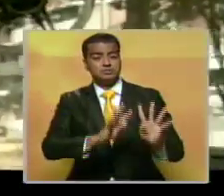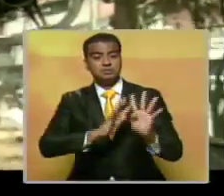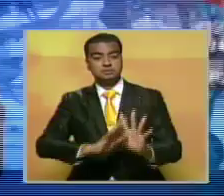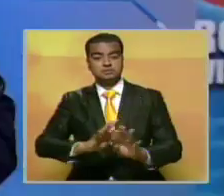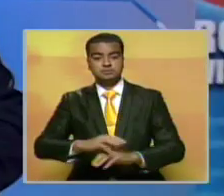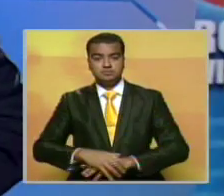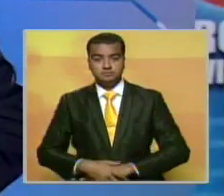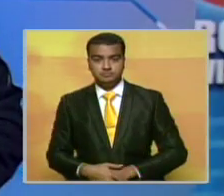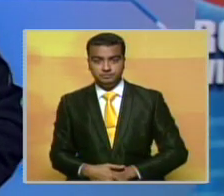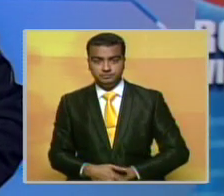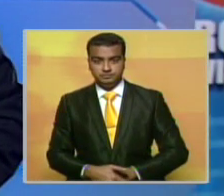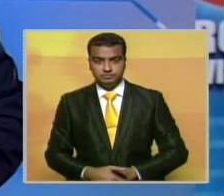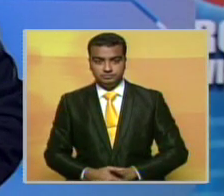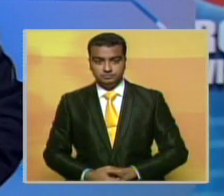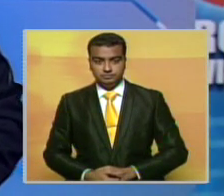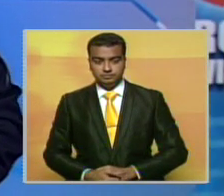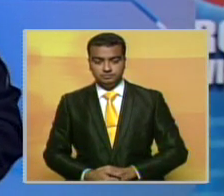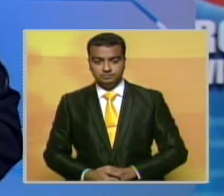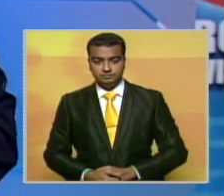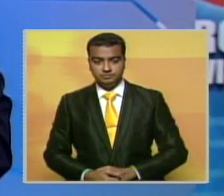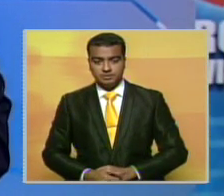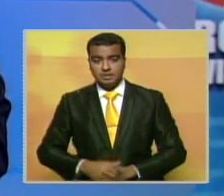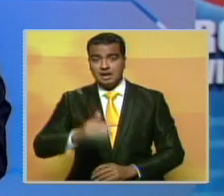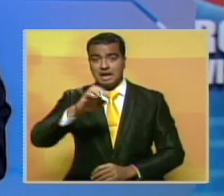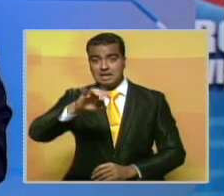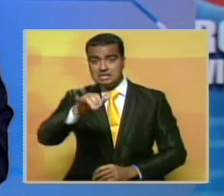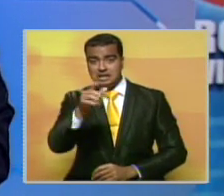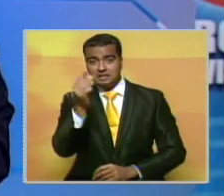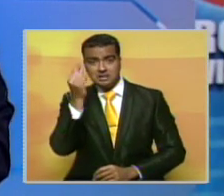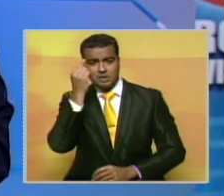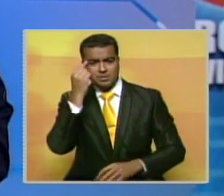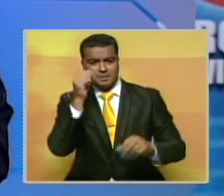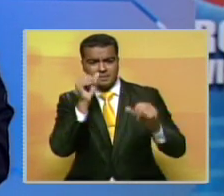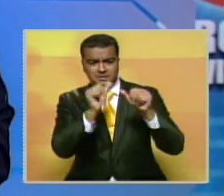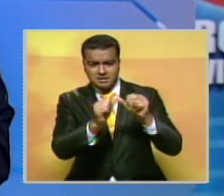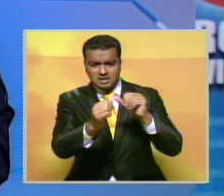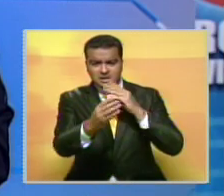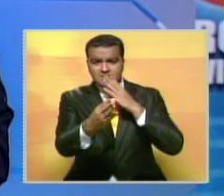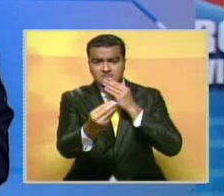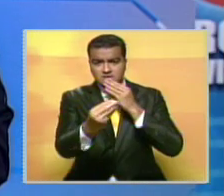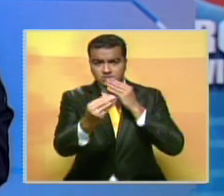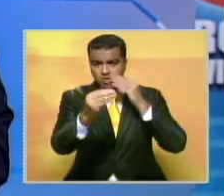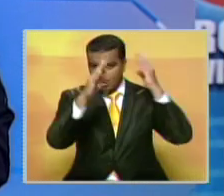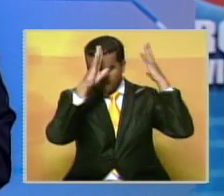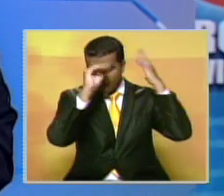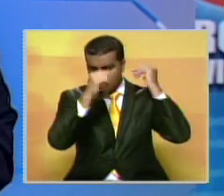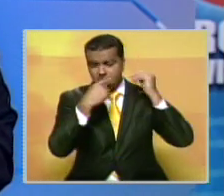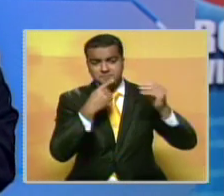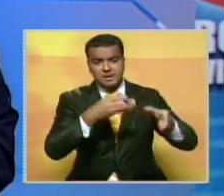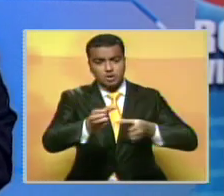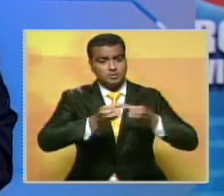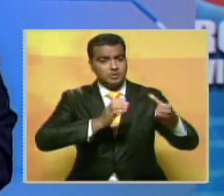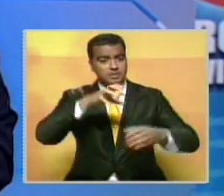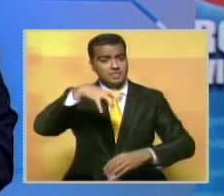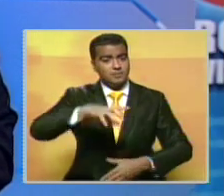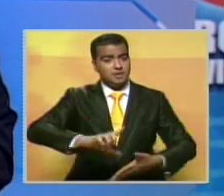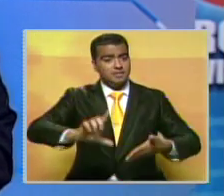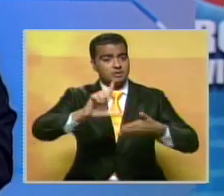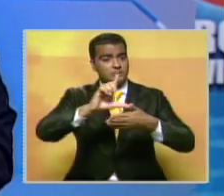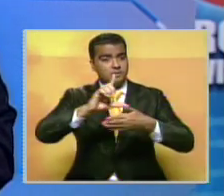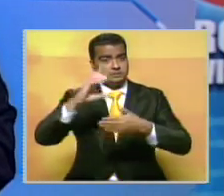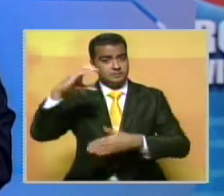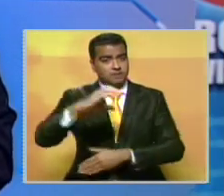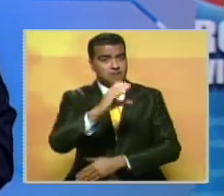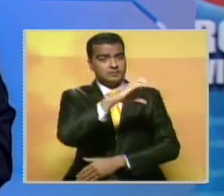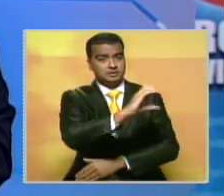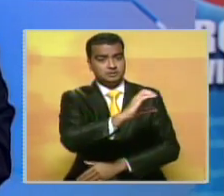protestas. El canciller de la República, Elías Jagua, mantiene un encuentro con embajadores de países de la Comunidad de Estados Latinoamericanos y